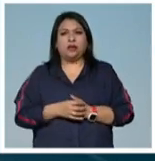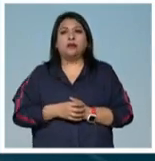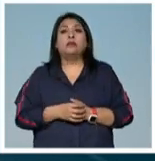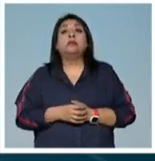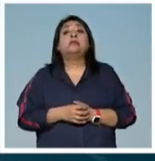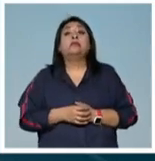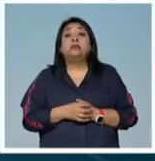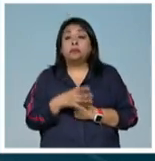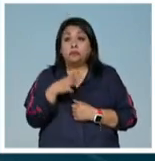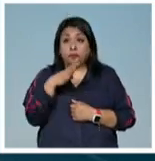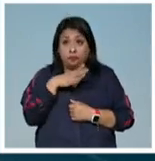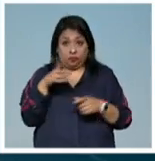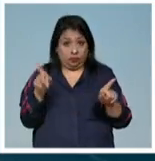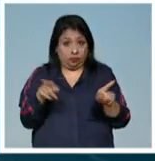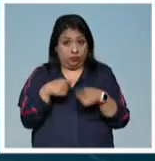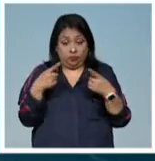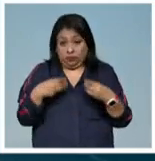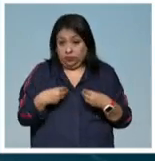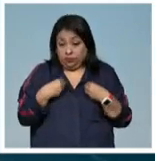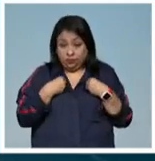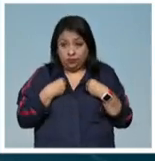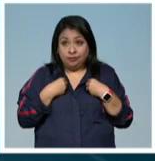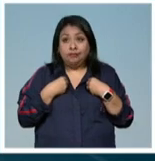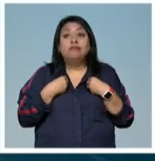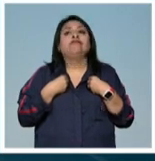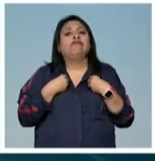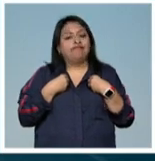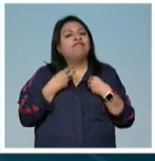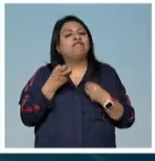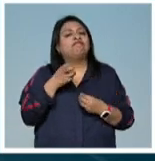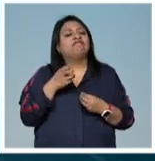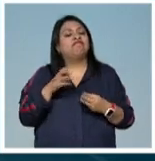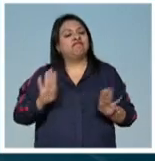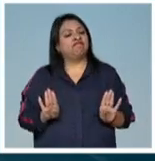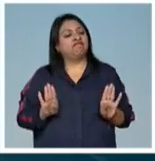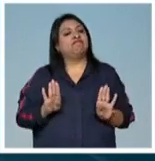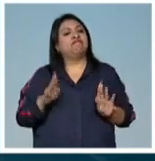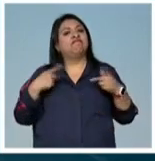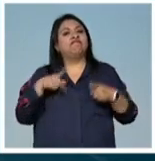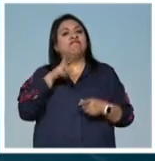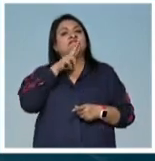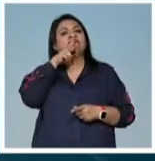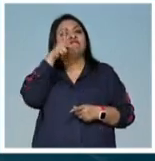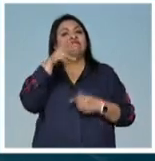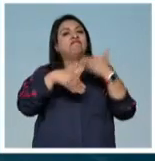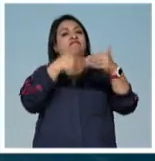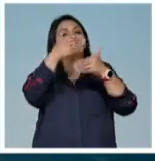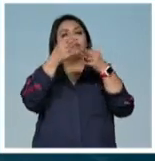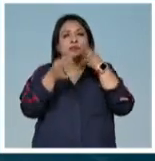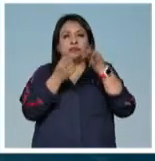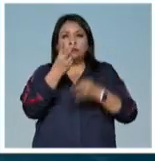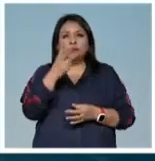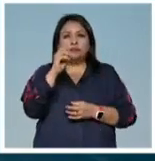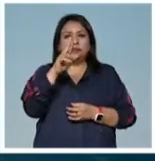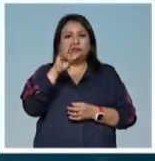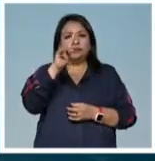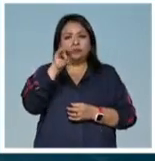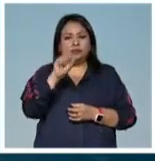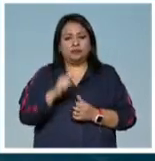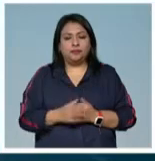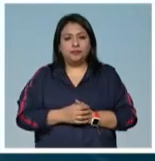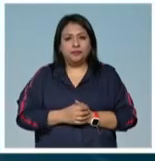Si tenemos música en nuestra vida, seremos mejores personas. Noticias 22, Óscar